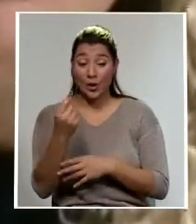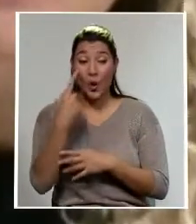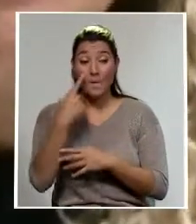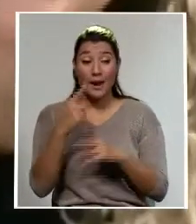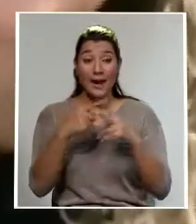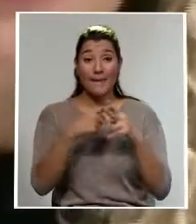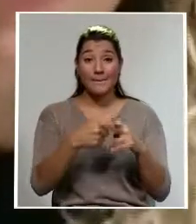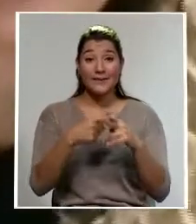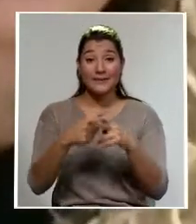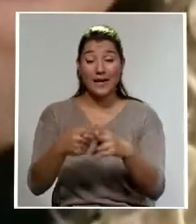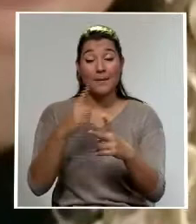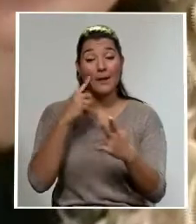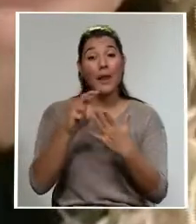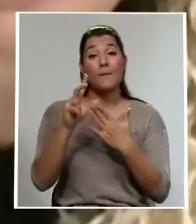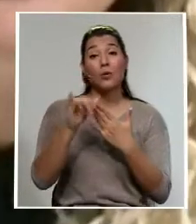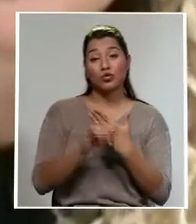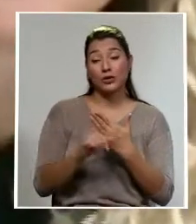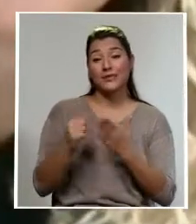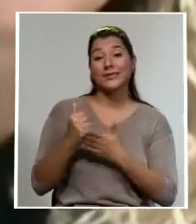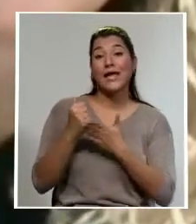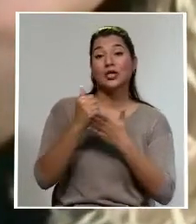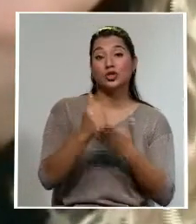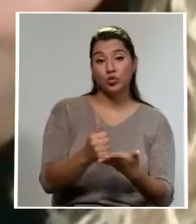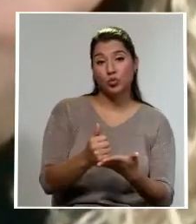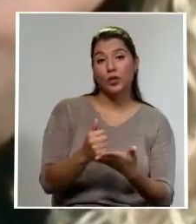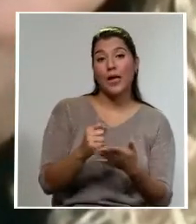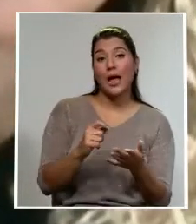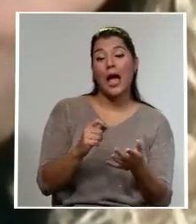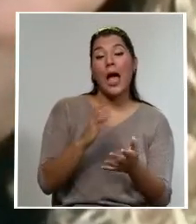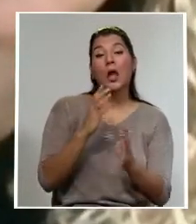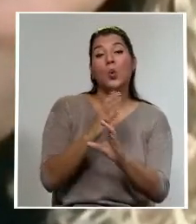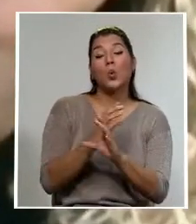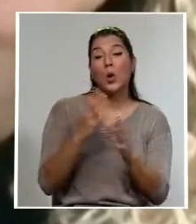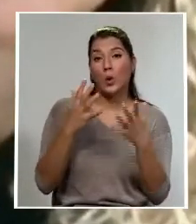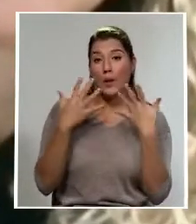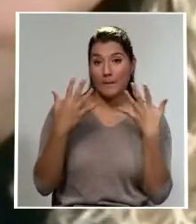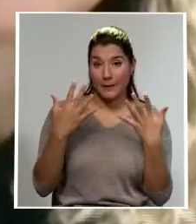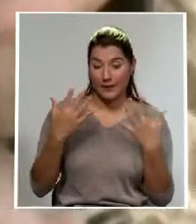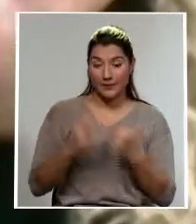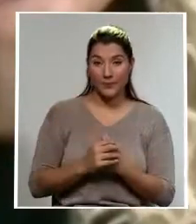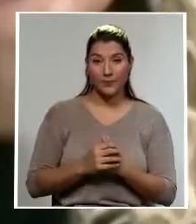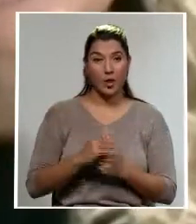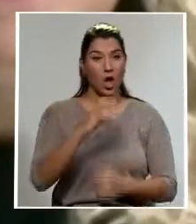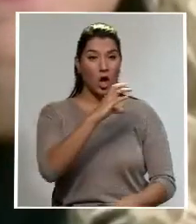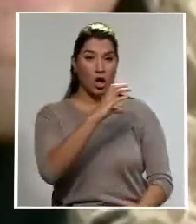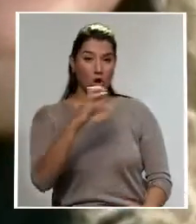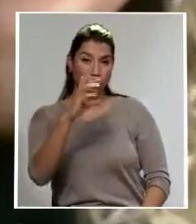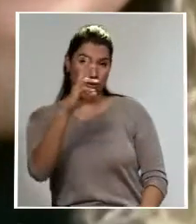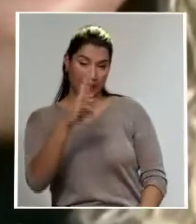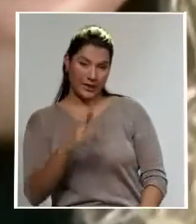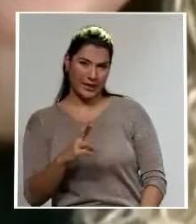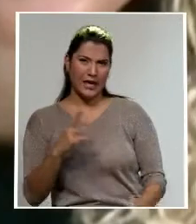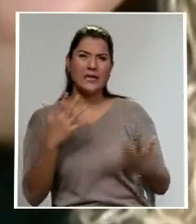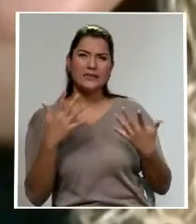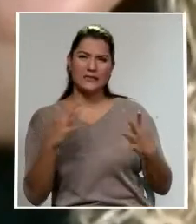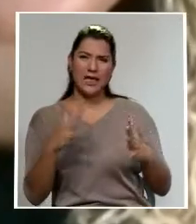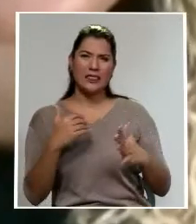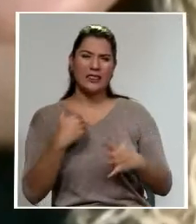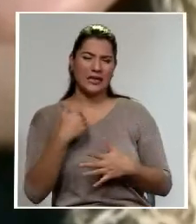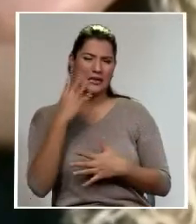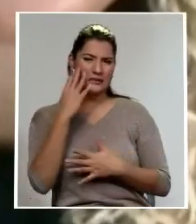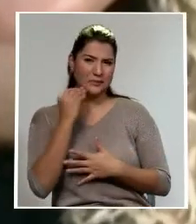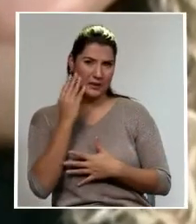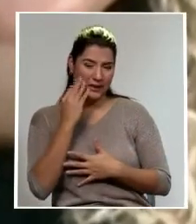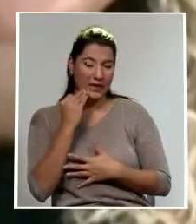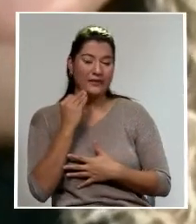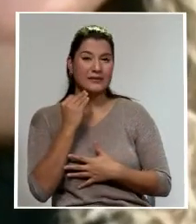el impacto ambiental que hoy vive el mundo entero. Costa Rica ya ha incursionado en algunas áreas similares. Recuerdo cuando el